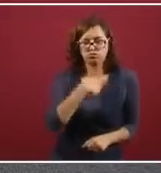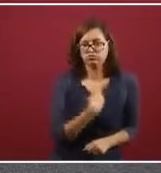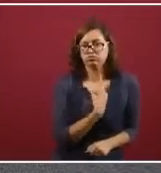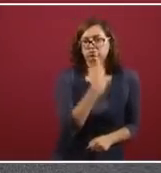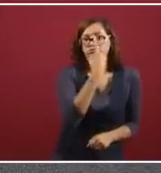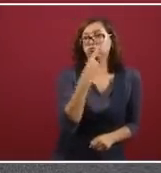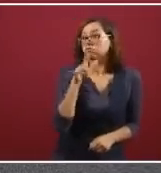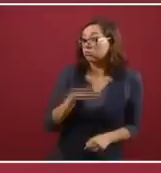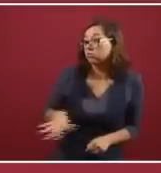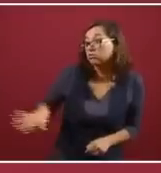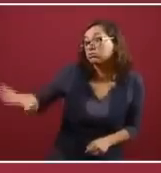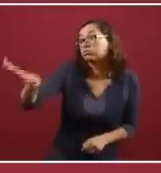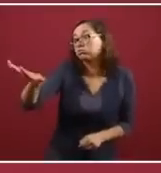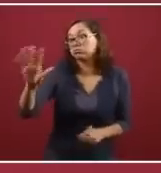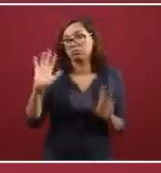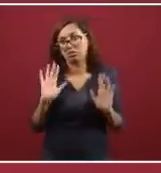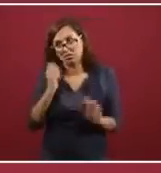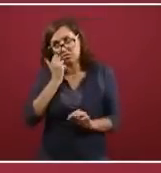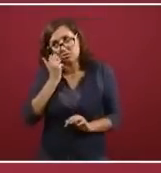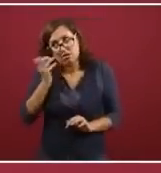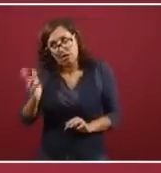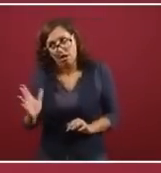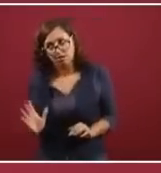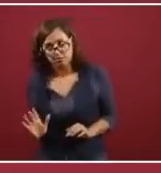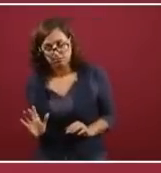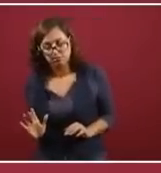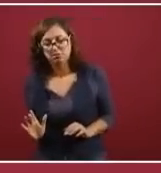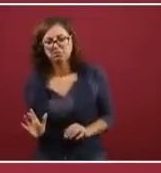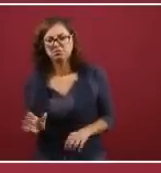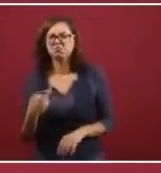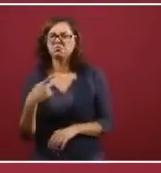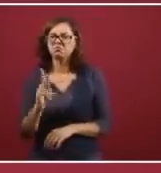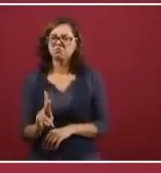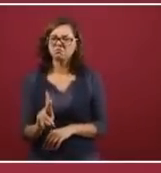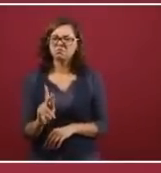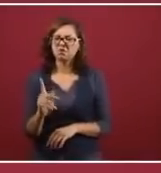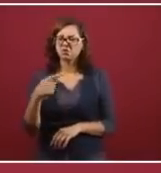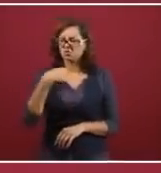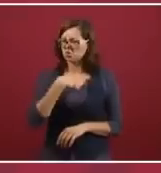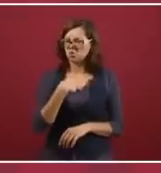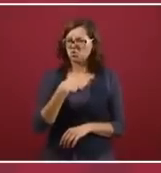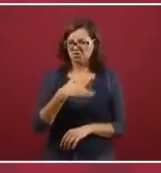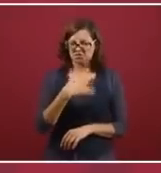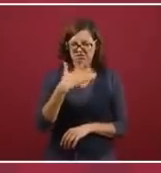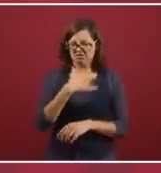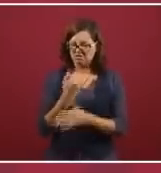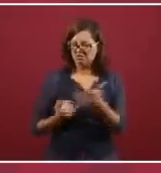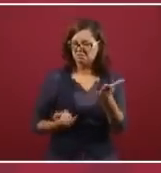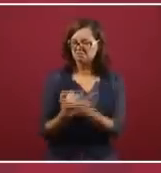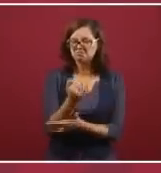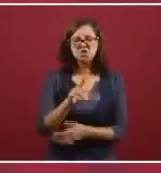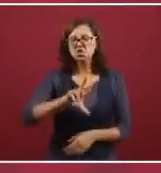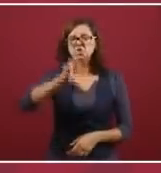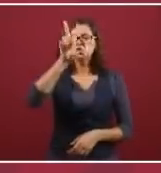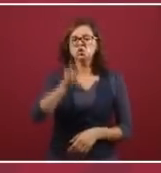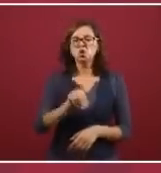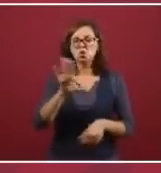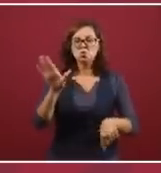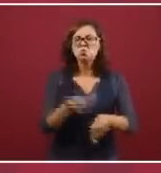Claro que lo voy a razonar. ¿Por qué no quiero que se abran esos